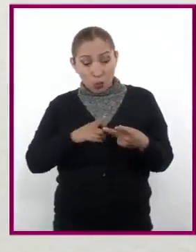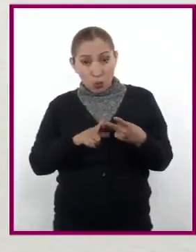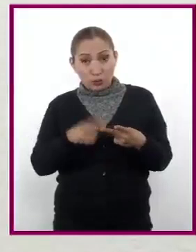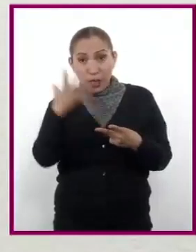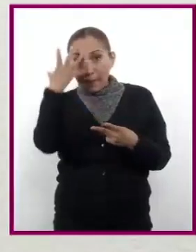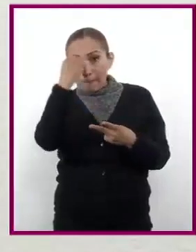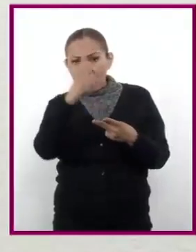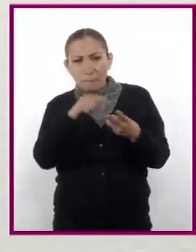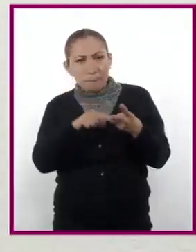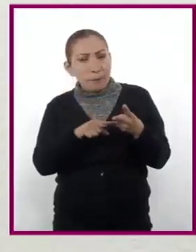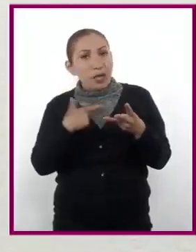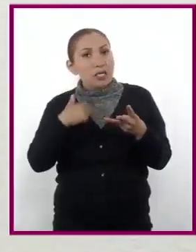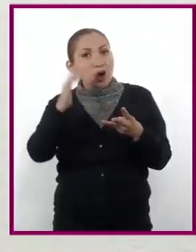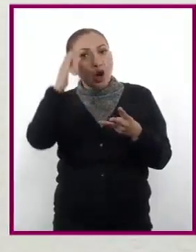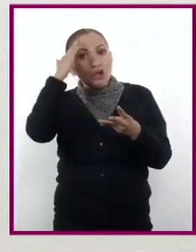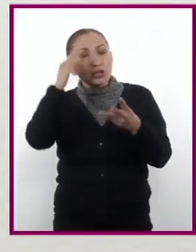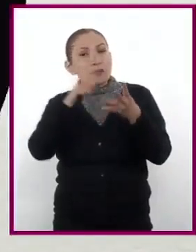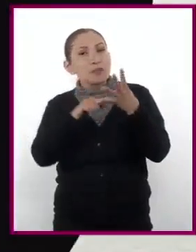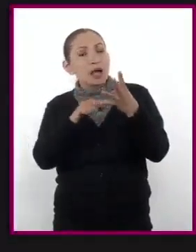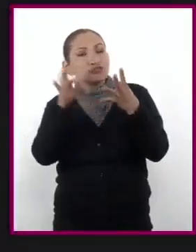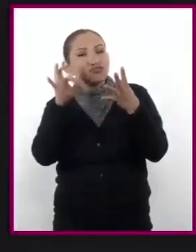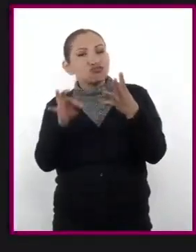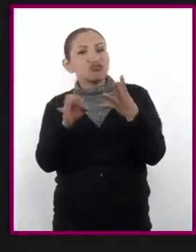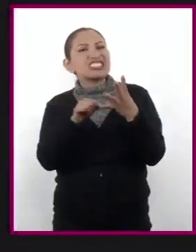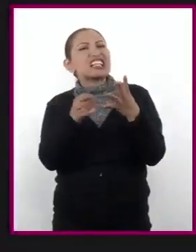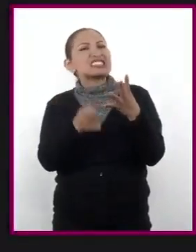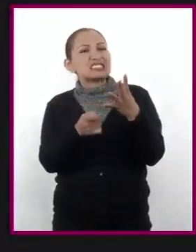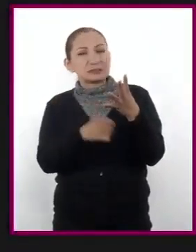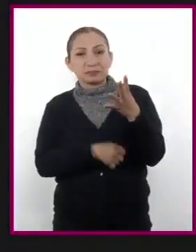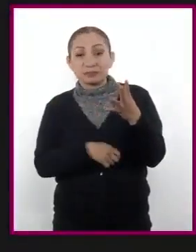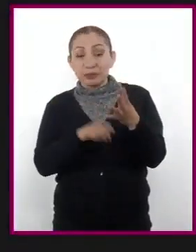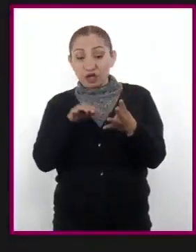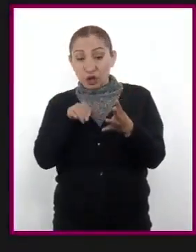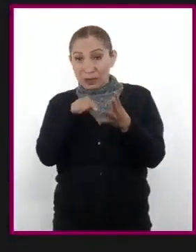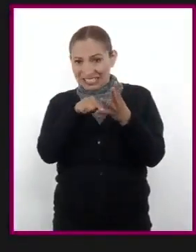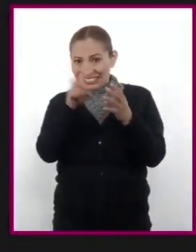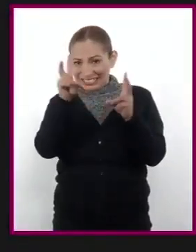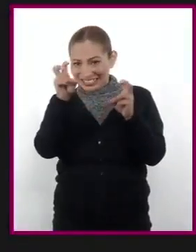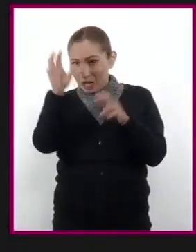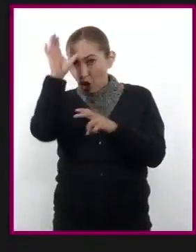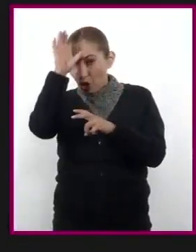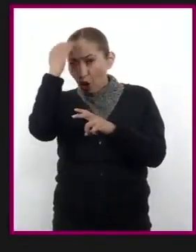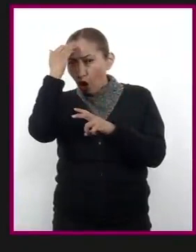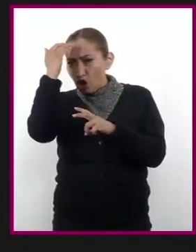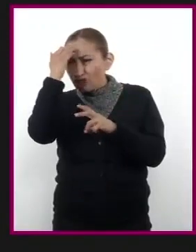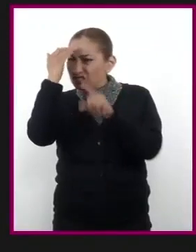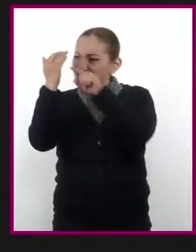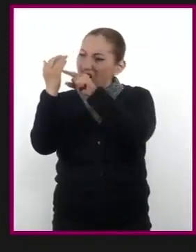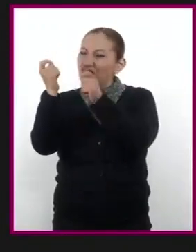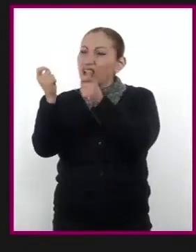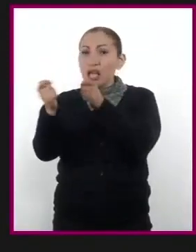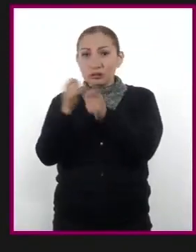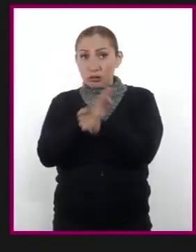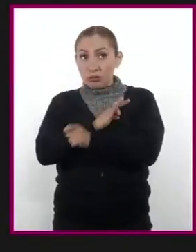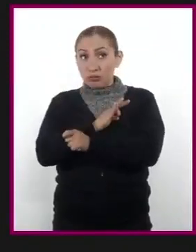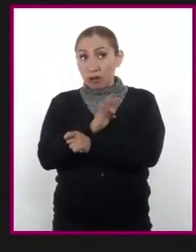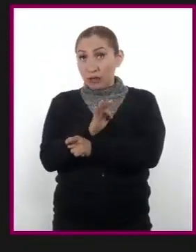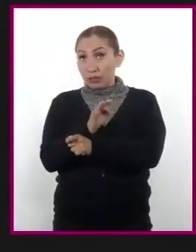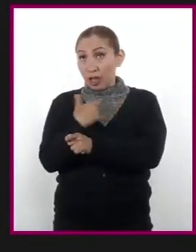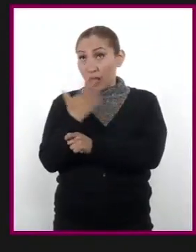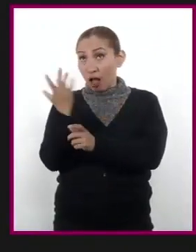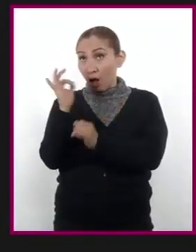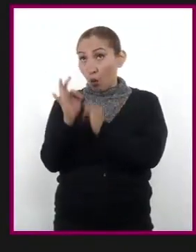la belleza y el conocimiento mismo. Sobre el conocimiento se pregunta cuestiones como ¿es posible llegar